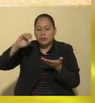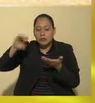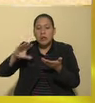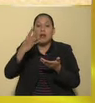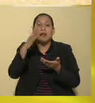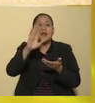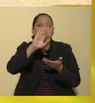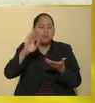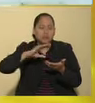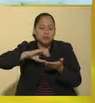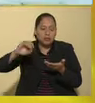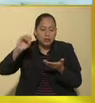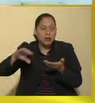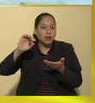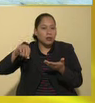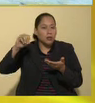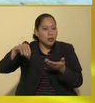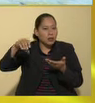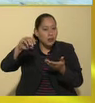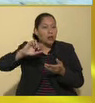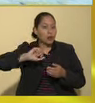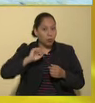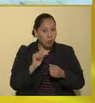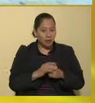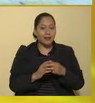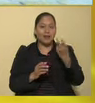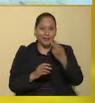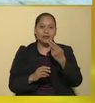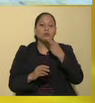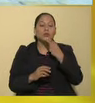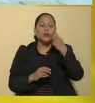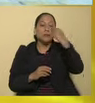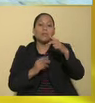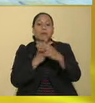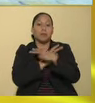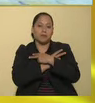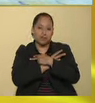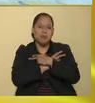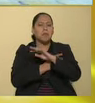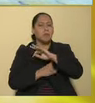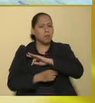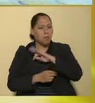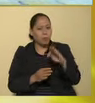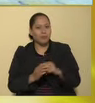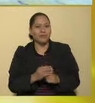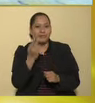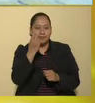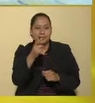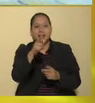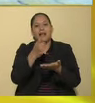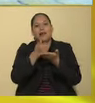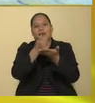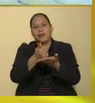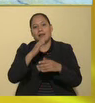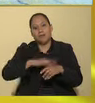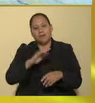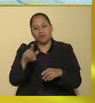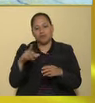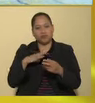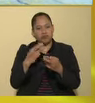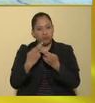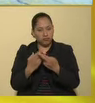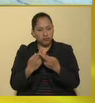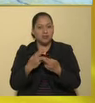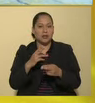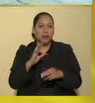un 10% de nuestro ingreso mensual y destinarlo específicamente al ahorro para las vacaciones, logramos que de esa forma pues tengamos ya una cantidad más o